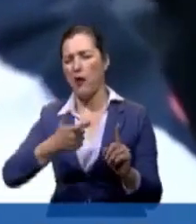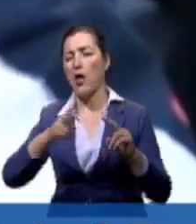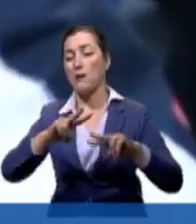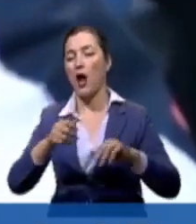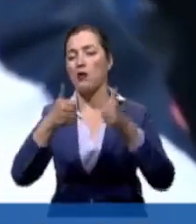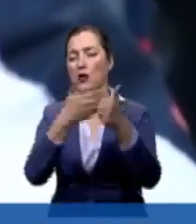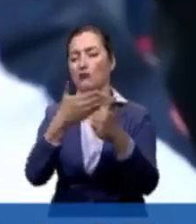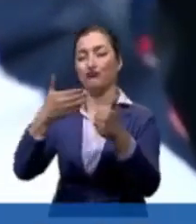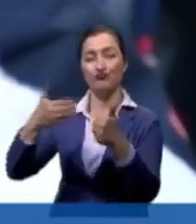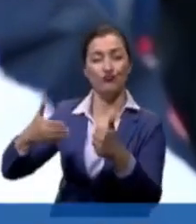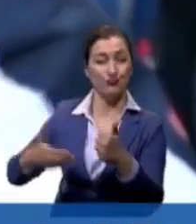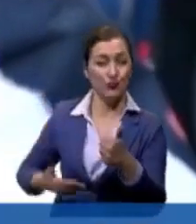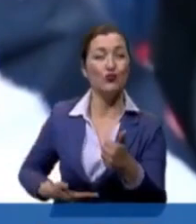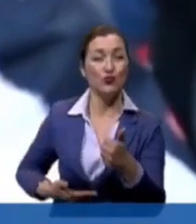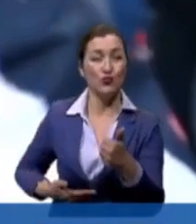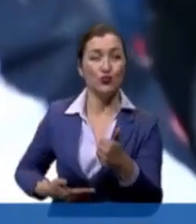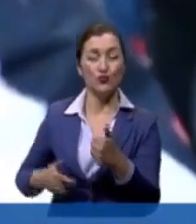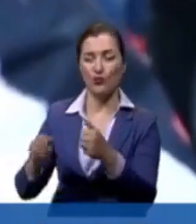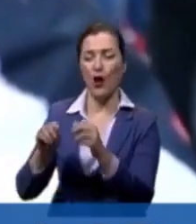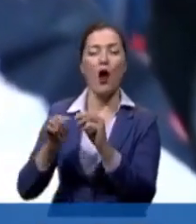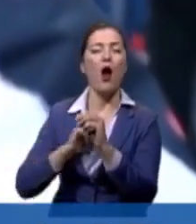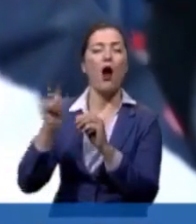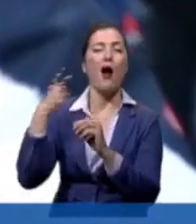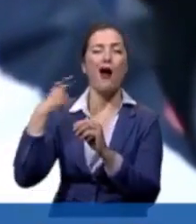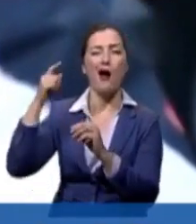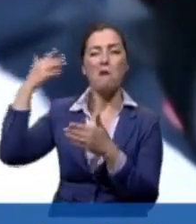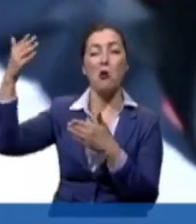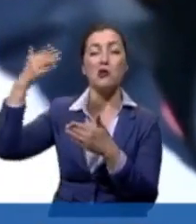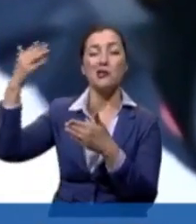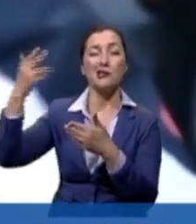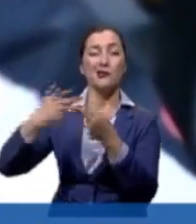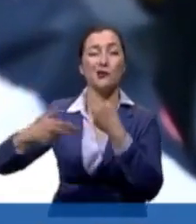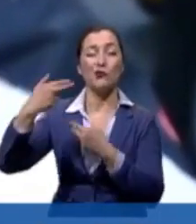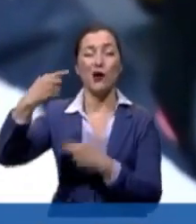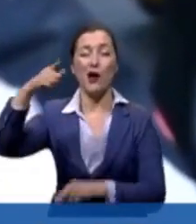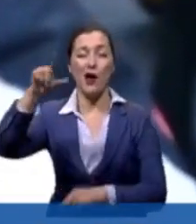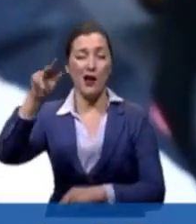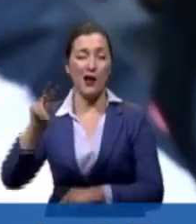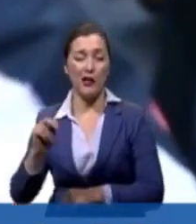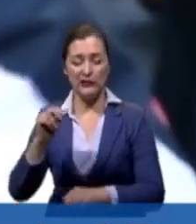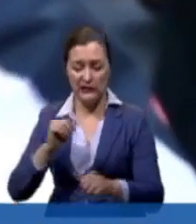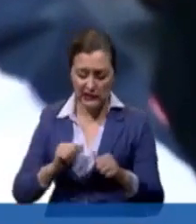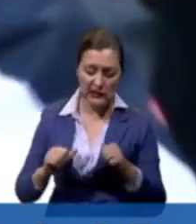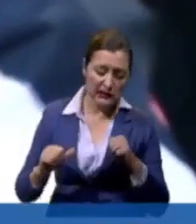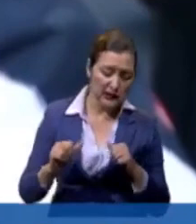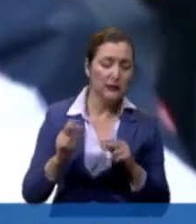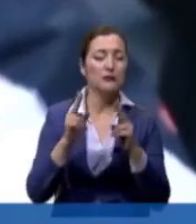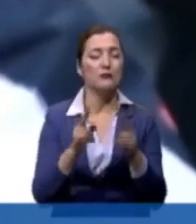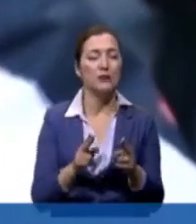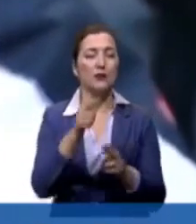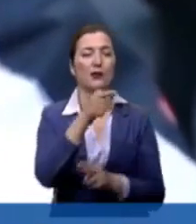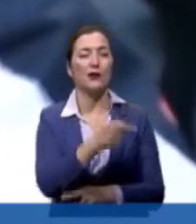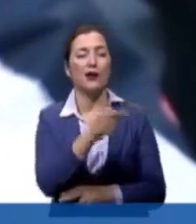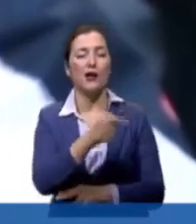La muerte con la narcopolítica asentada en ese tiempo. Galán sufrió lo mismo que sufrió hoy